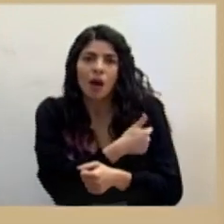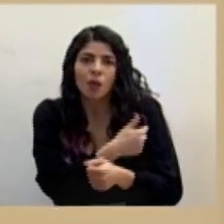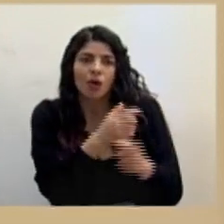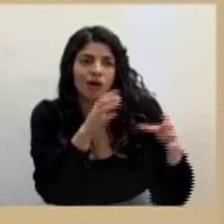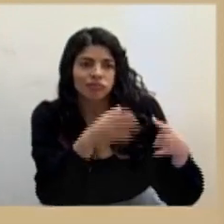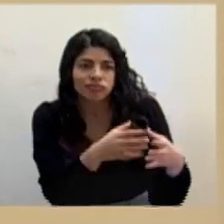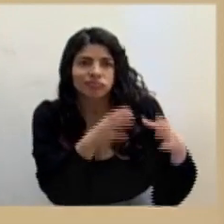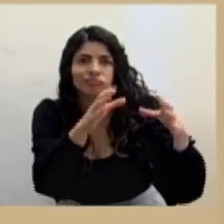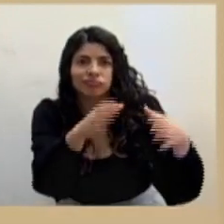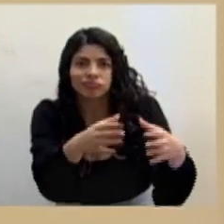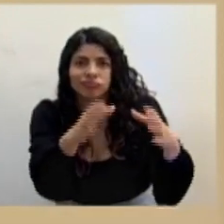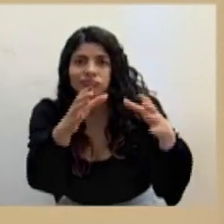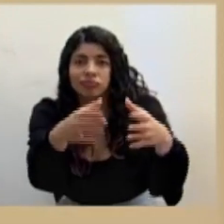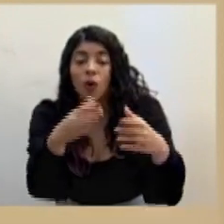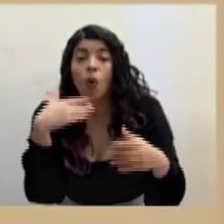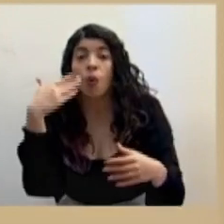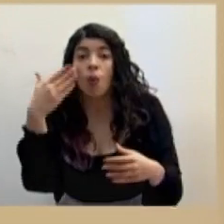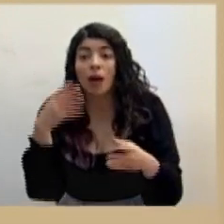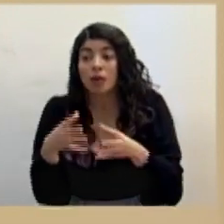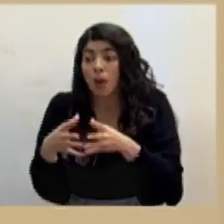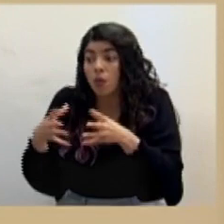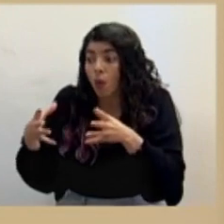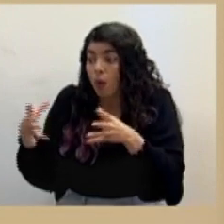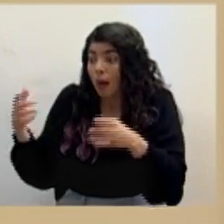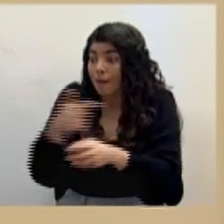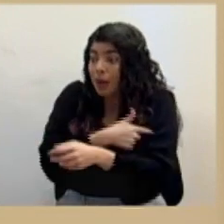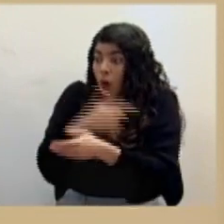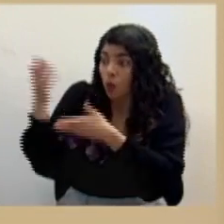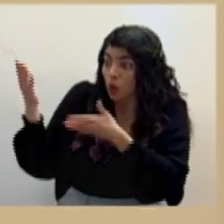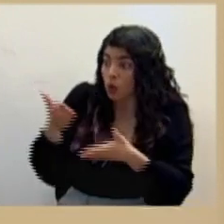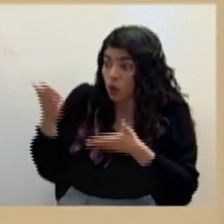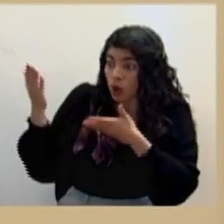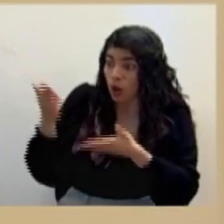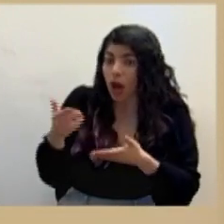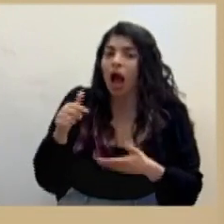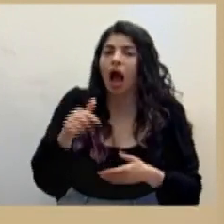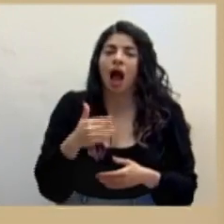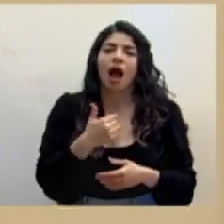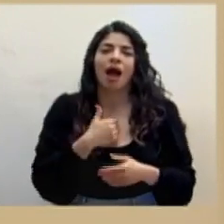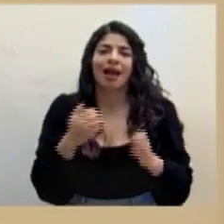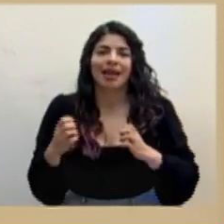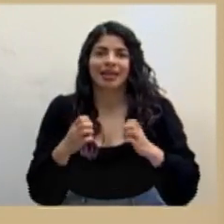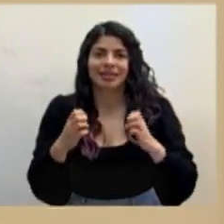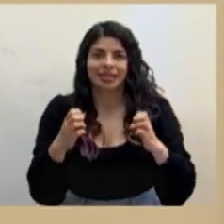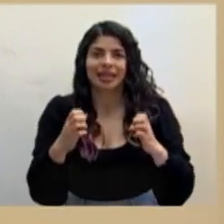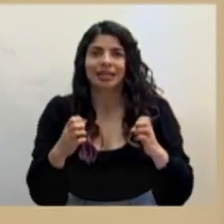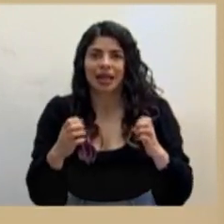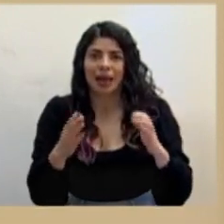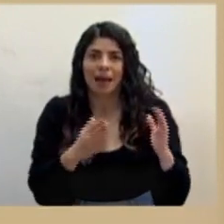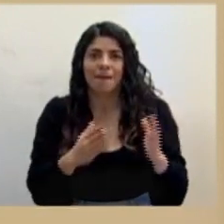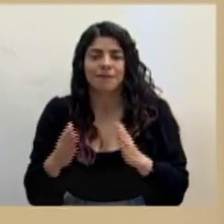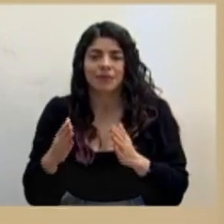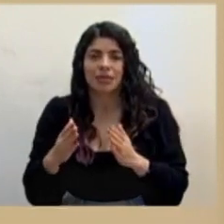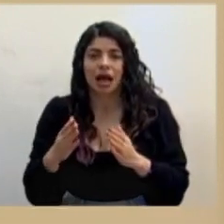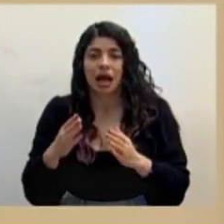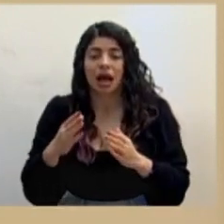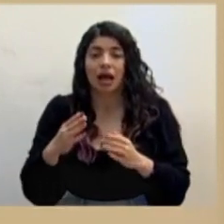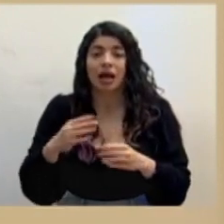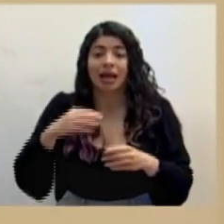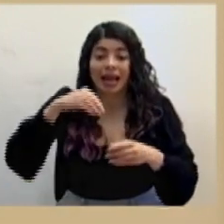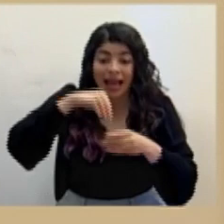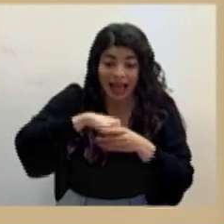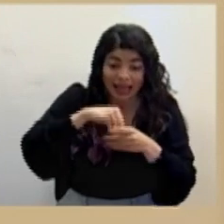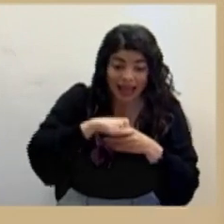vacunación, cuando ya tengamos mayor cantidad de vacunas, las estrategias que se están estableciendo o que están establecidas, tanto intramuros